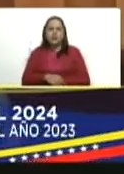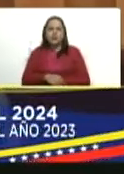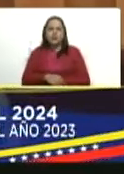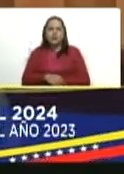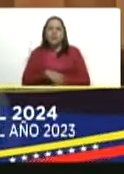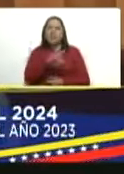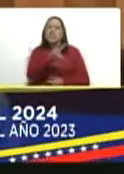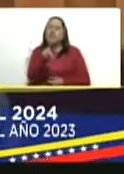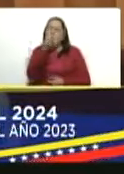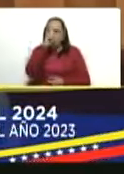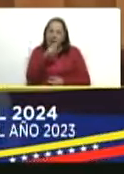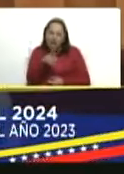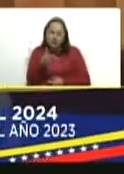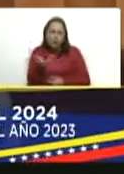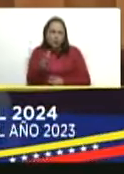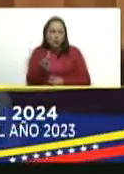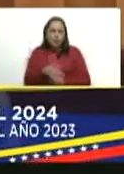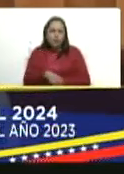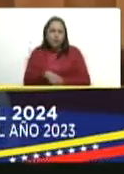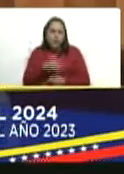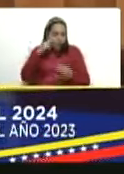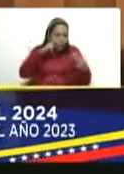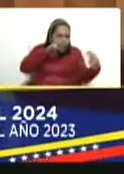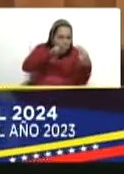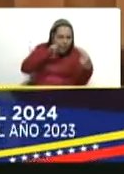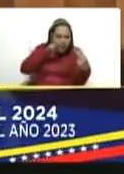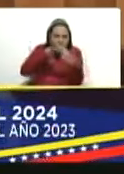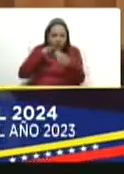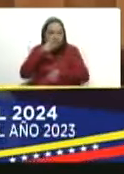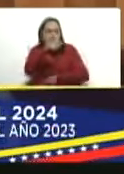21 años les dije, mírame a los ojos,